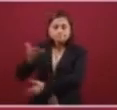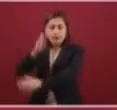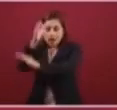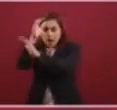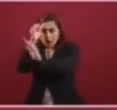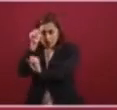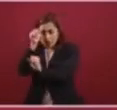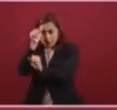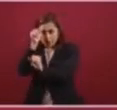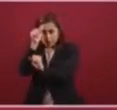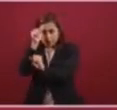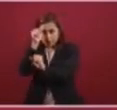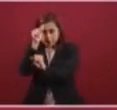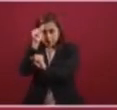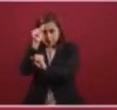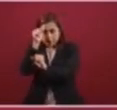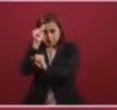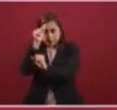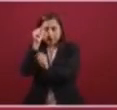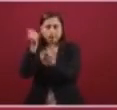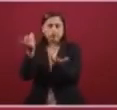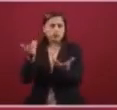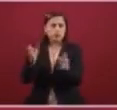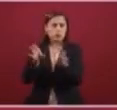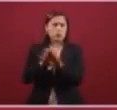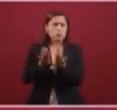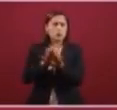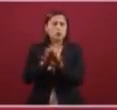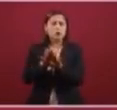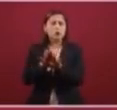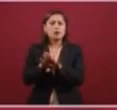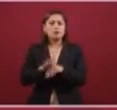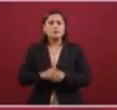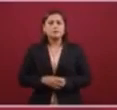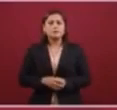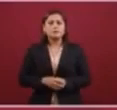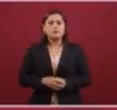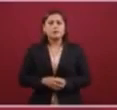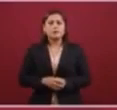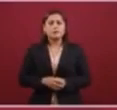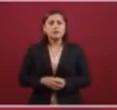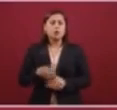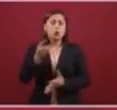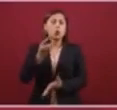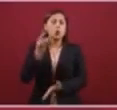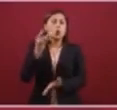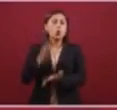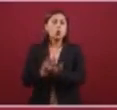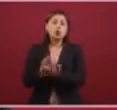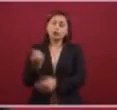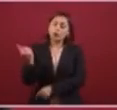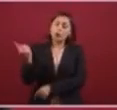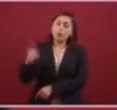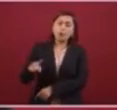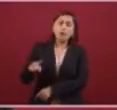no es solo el declarar zona